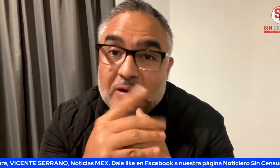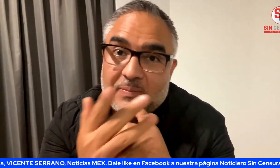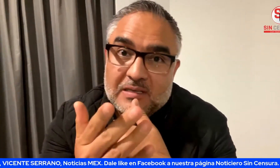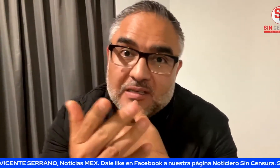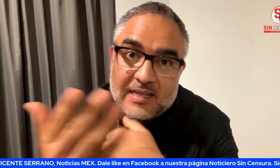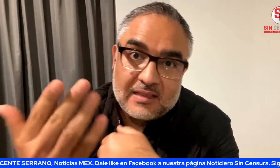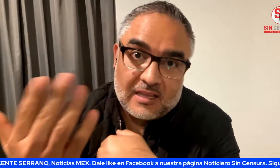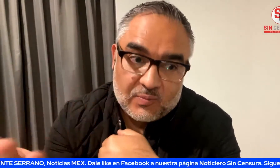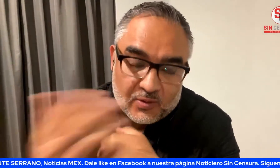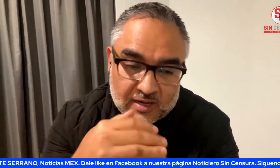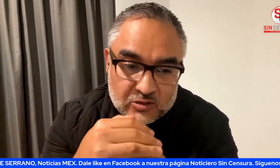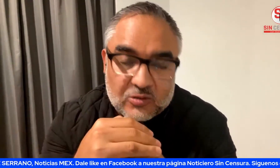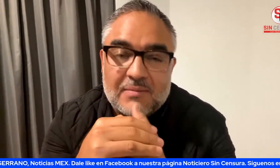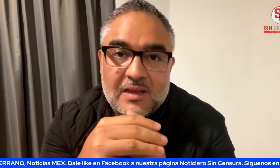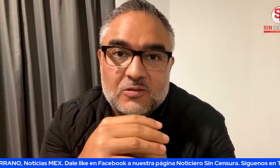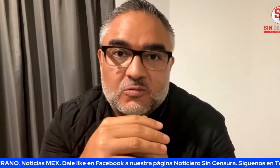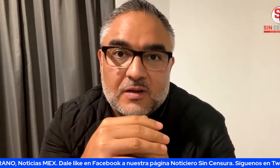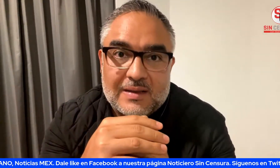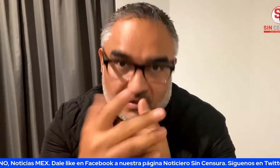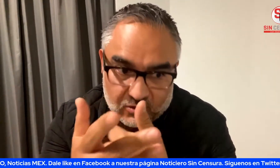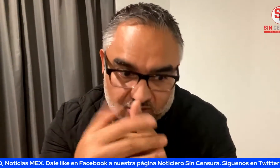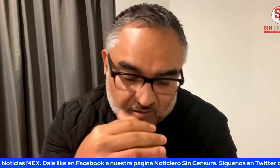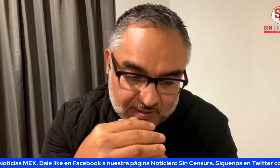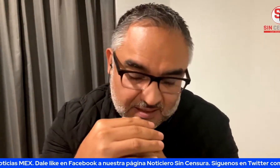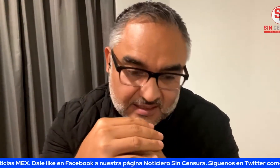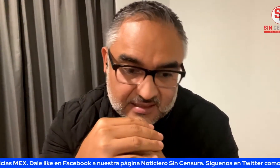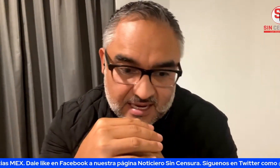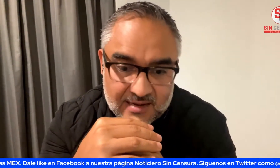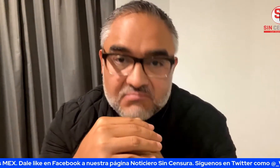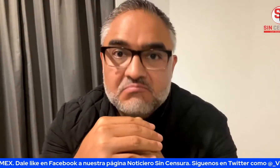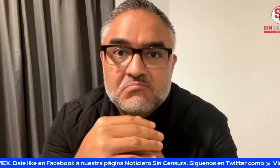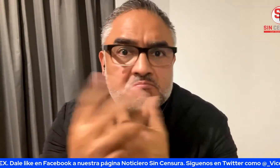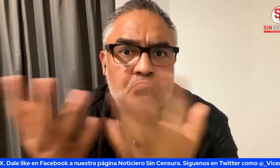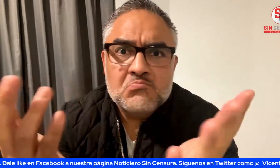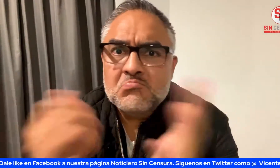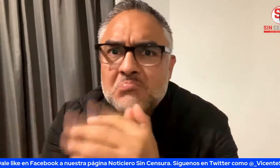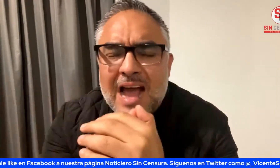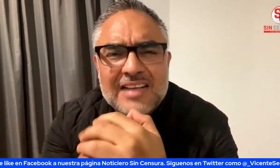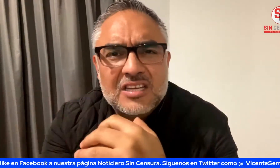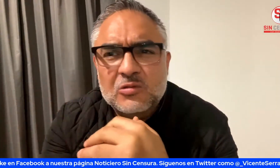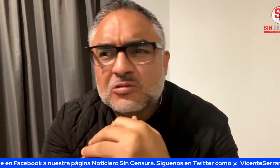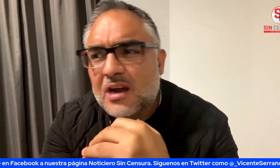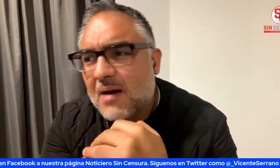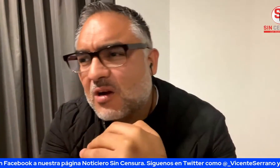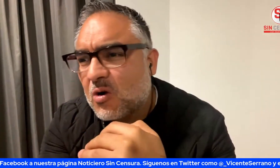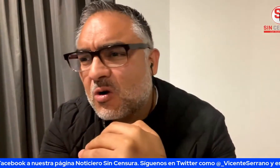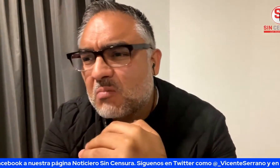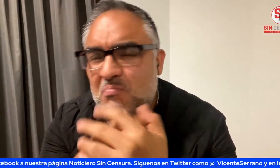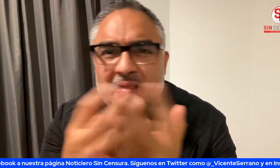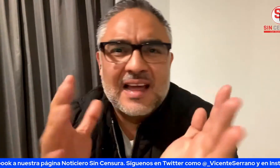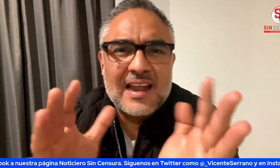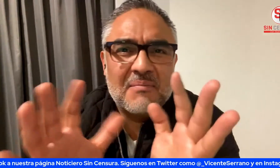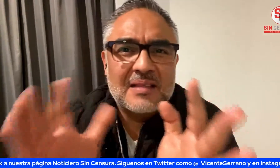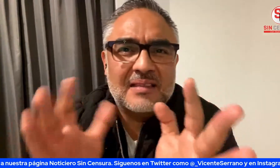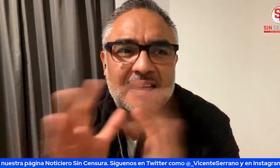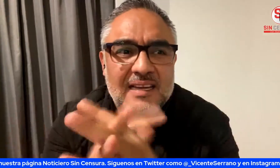mencionados por el presidente o por Jesús Ramírez Cuevas, el vocero presidencial, hace un